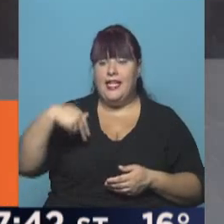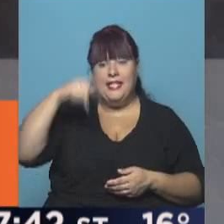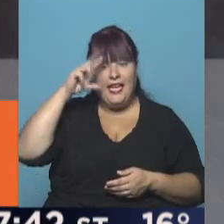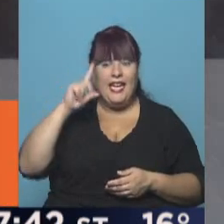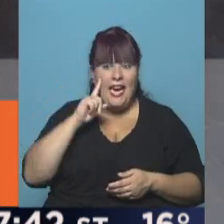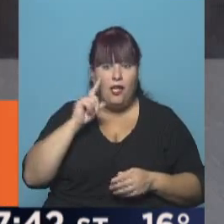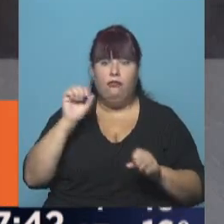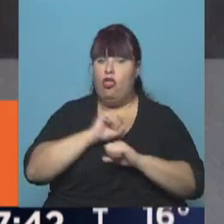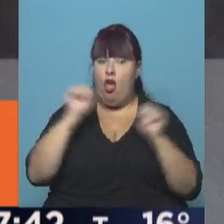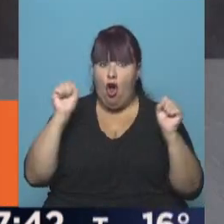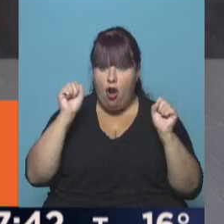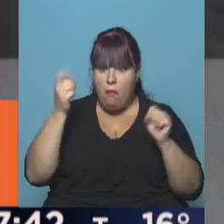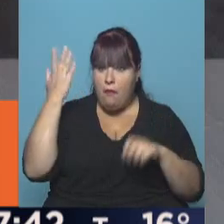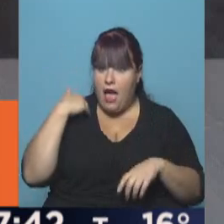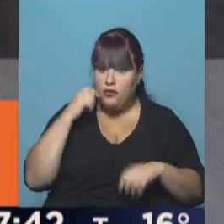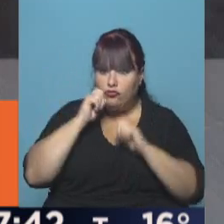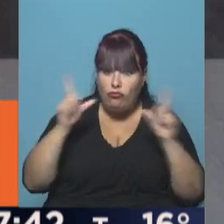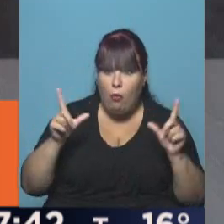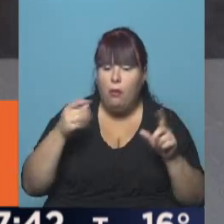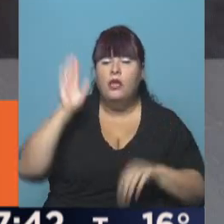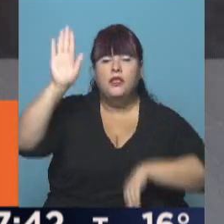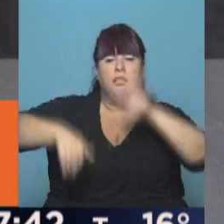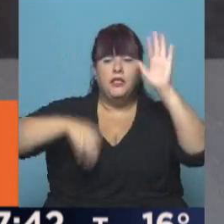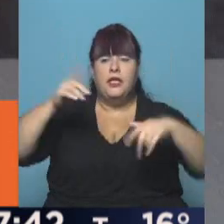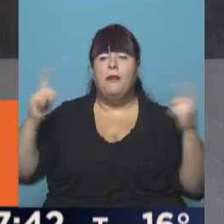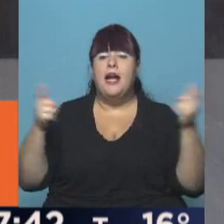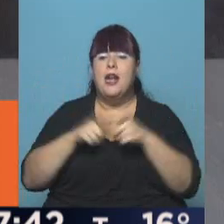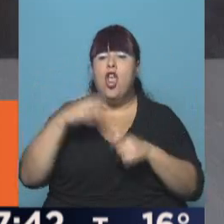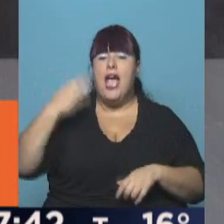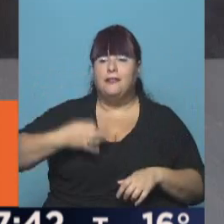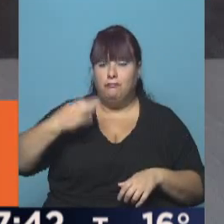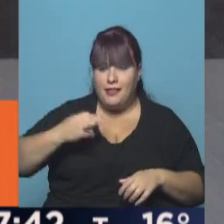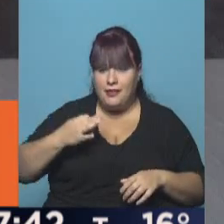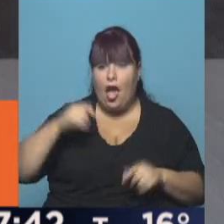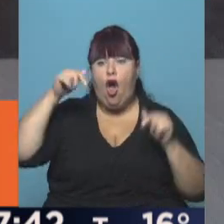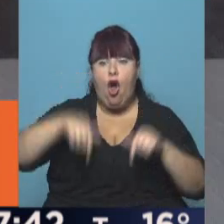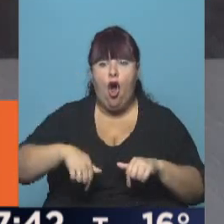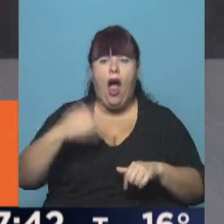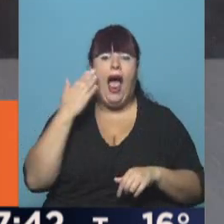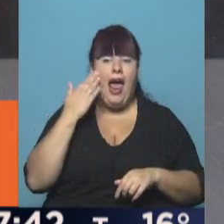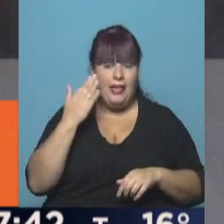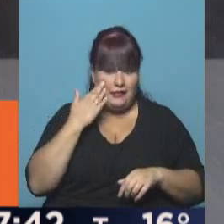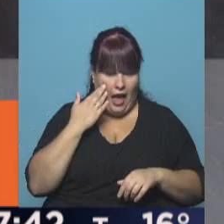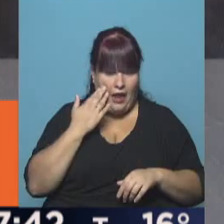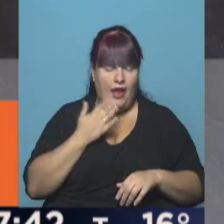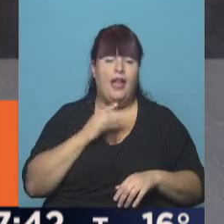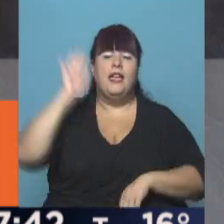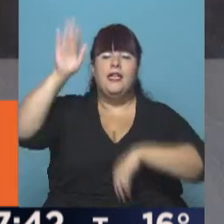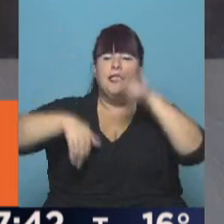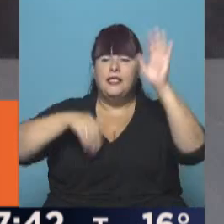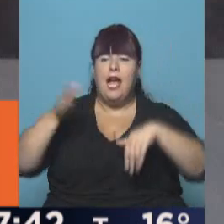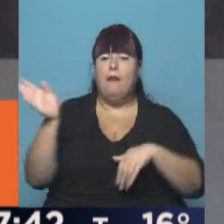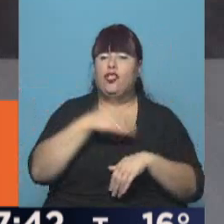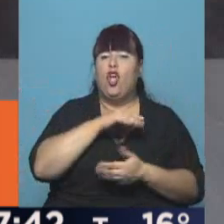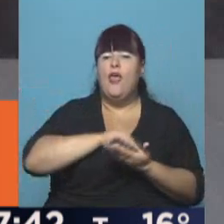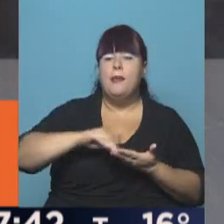ha sorprendido en la jornada de ayer convocando a una sesión especial para hoy a la tarde. Convoca a todos